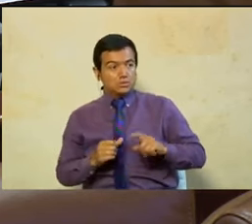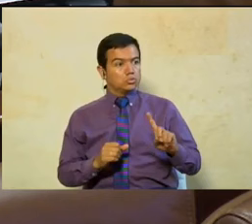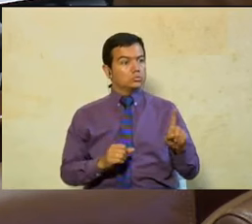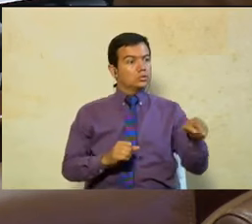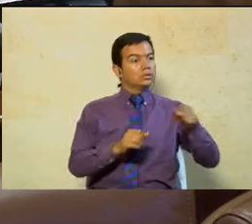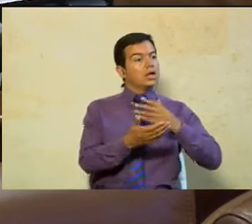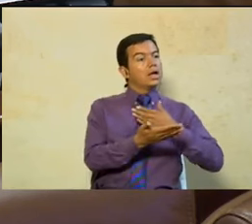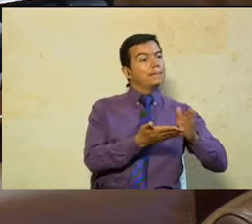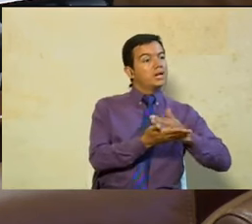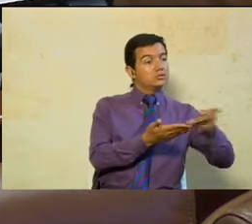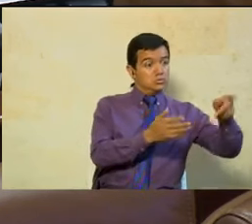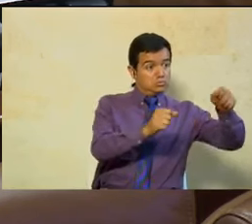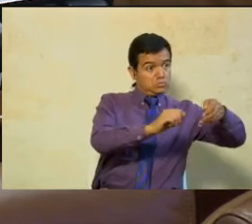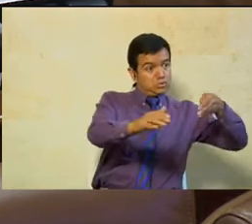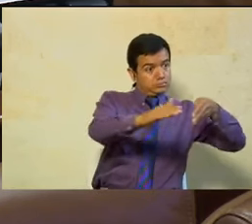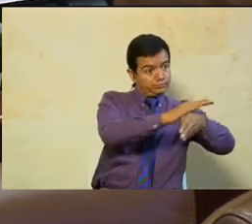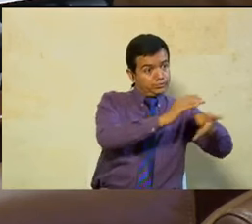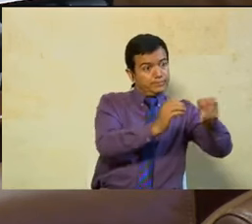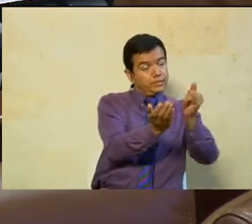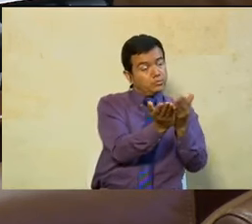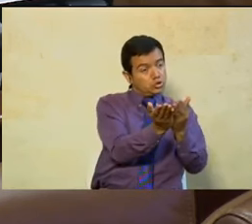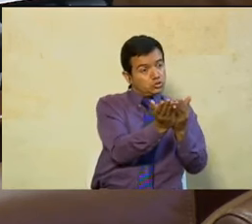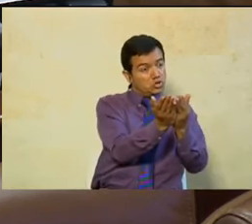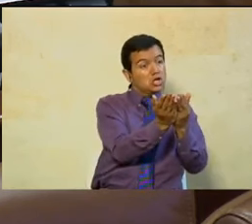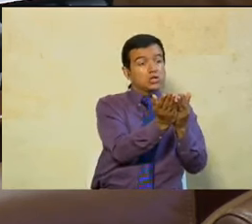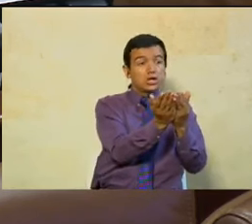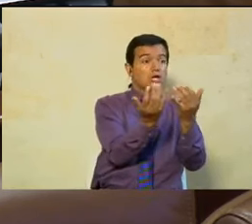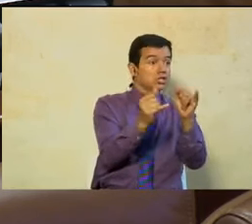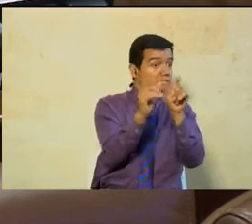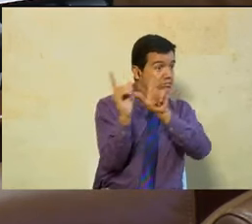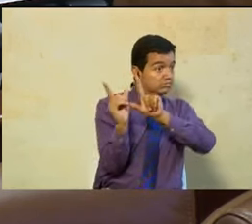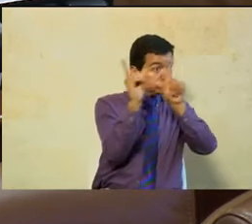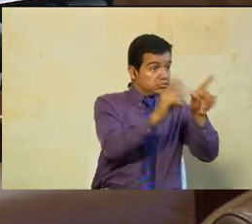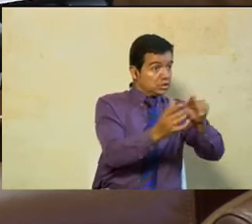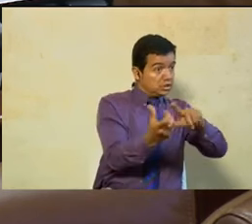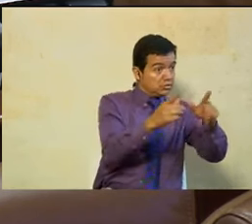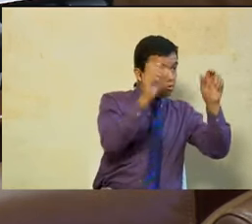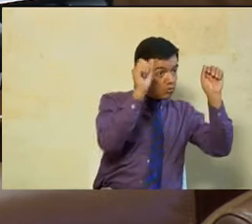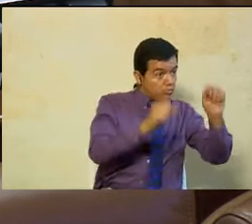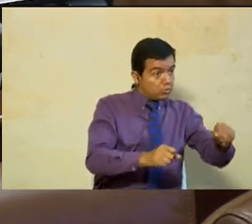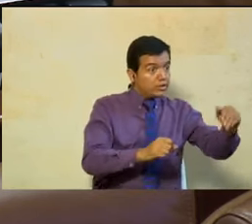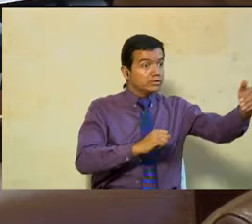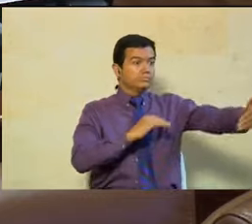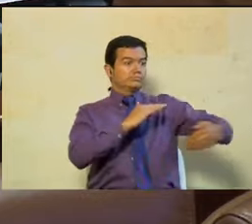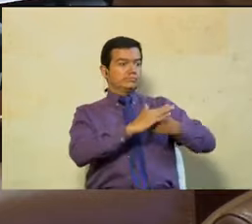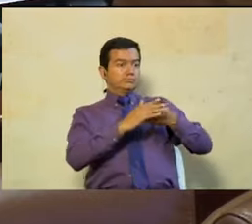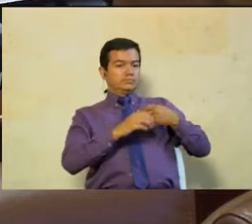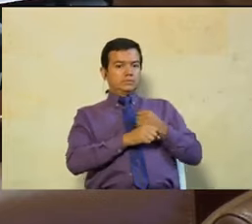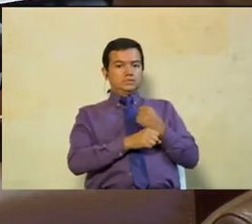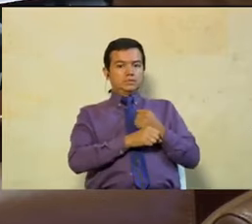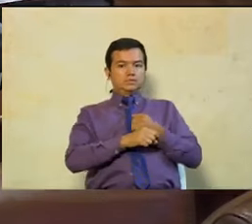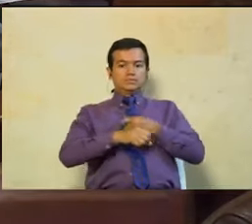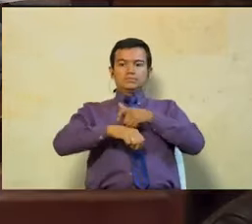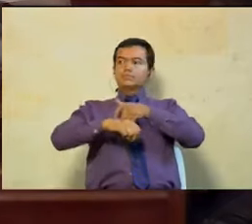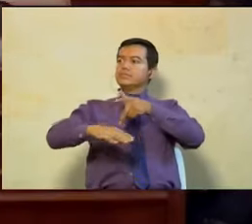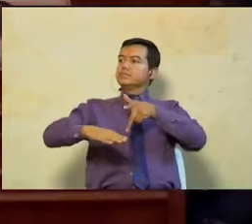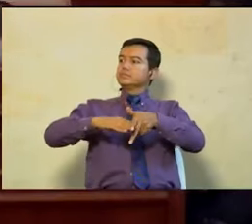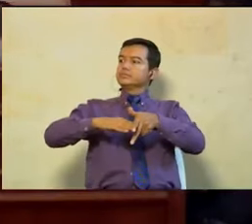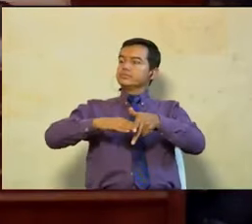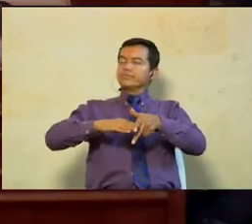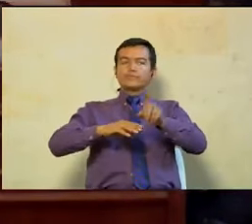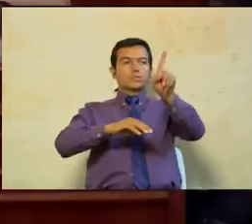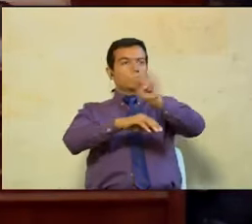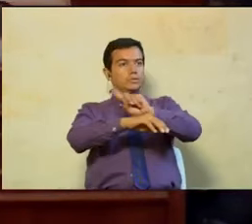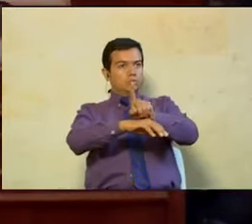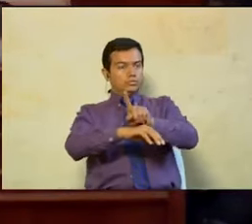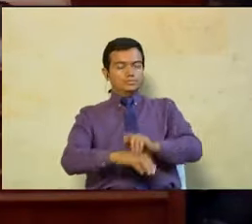pueda seguir prestándose un servicio que lo requiere un minuto para que termine el